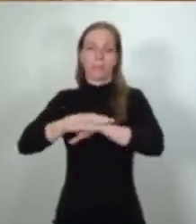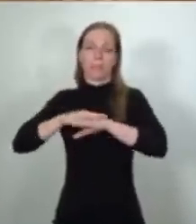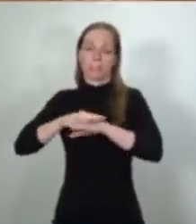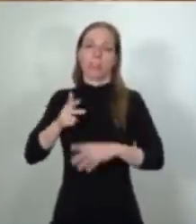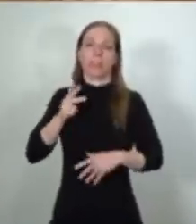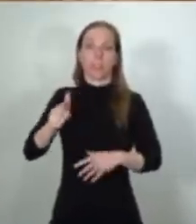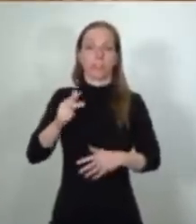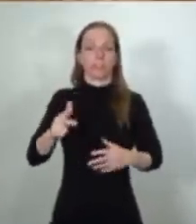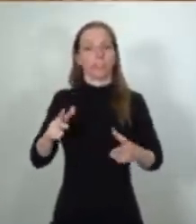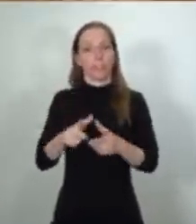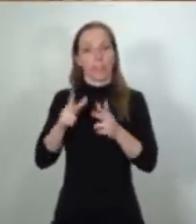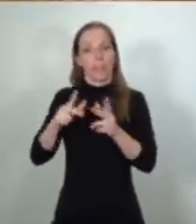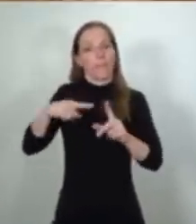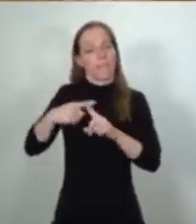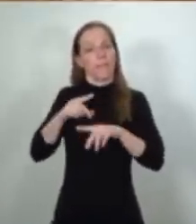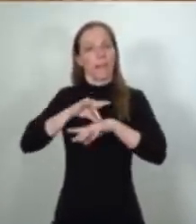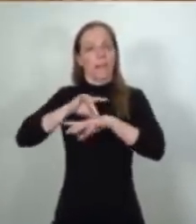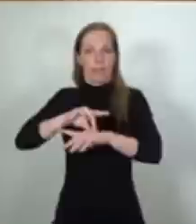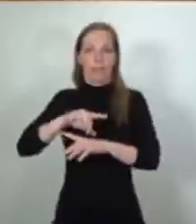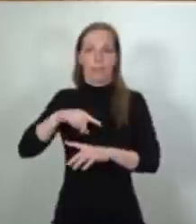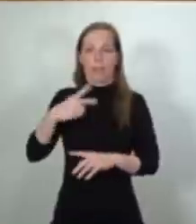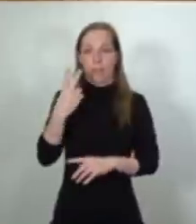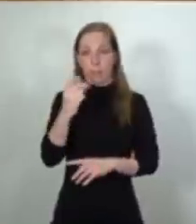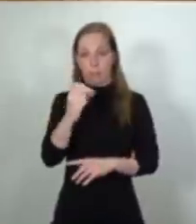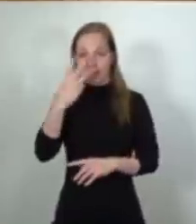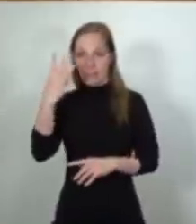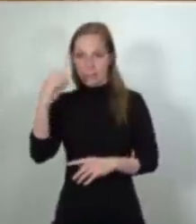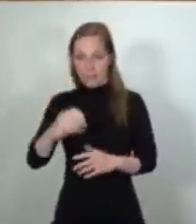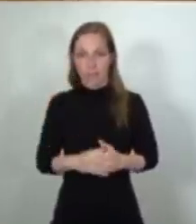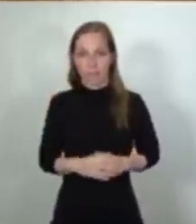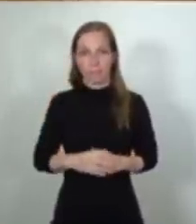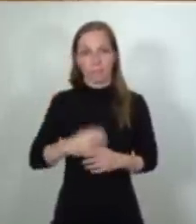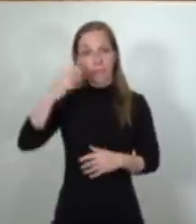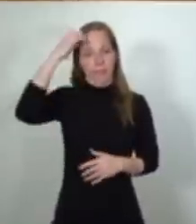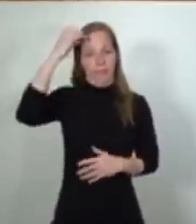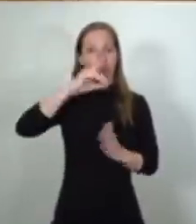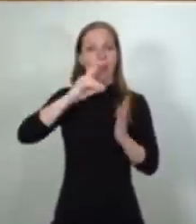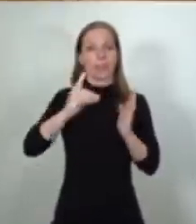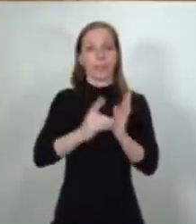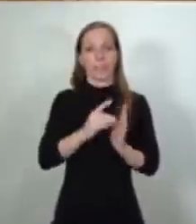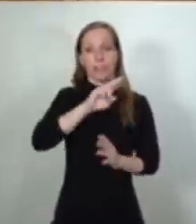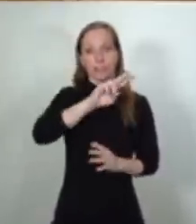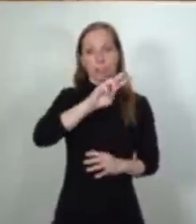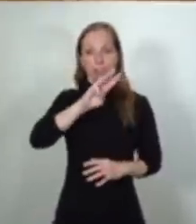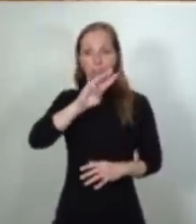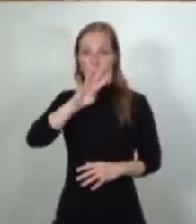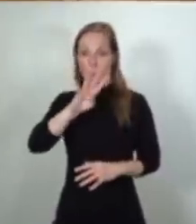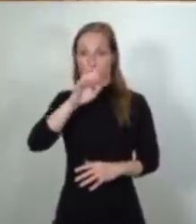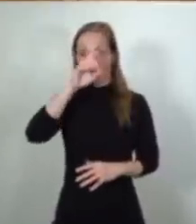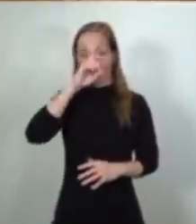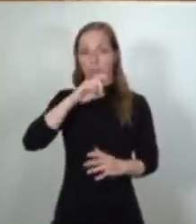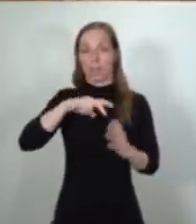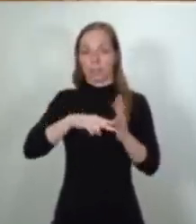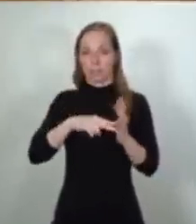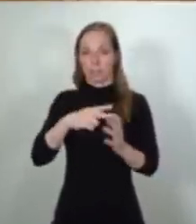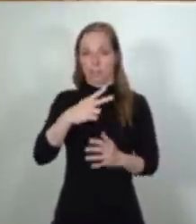Agenda 2030. Real Decreto 234 de